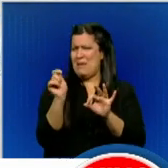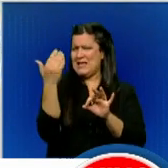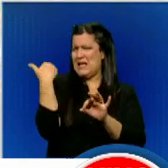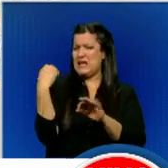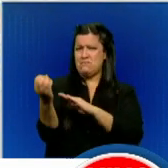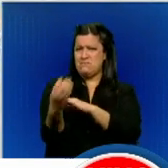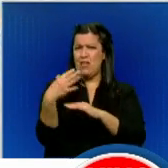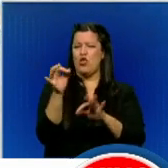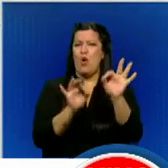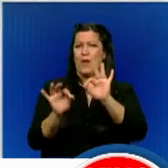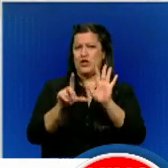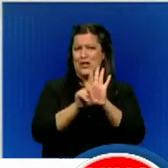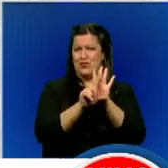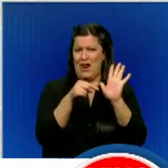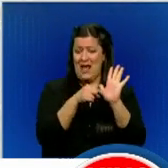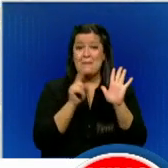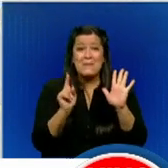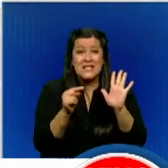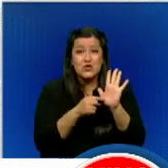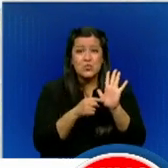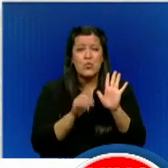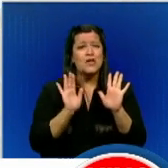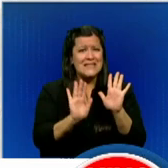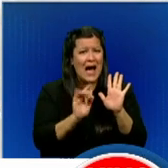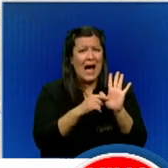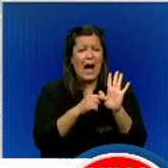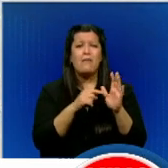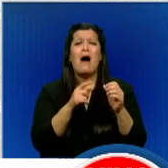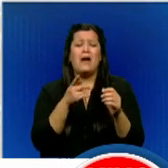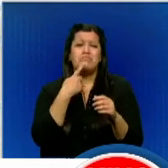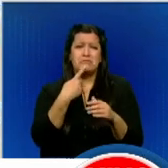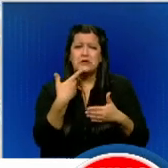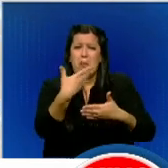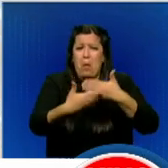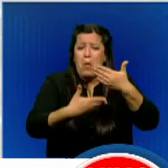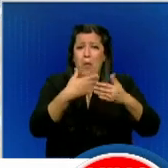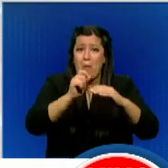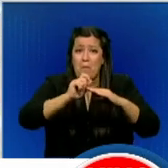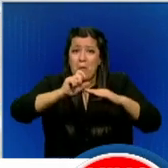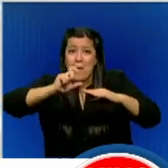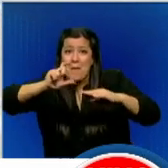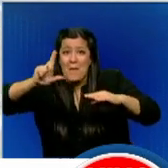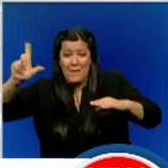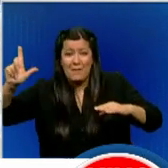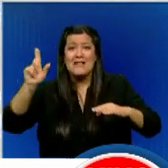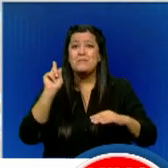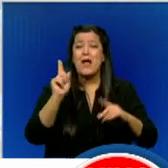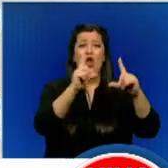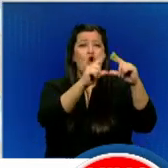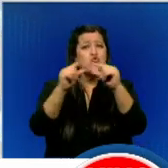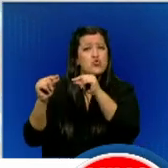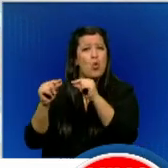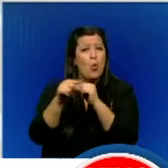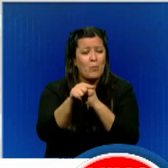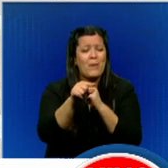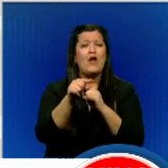y ese proyecto que tenía el concepto de progresividad tenía valores de corte